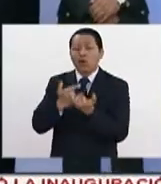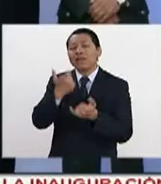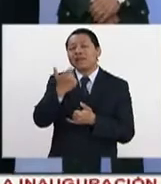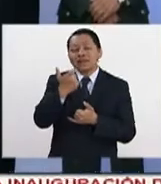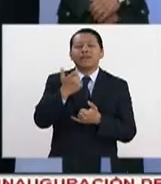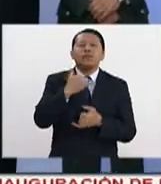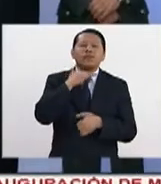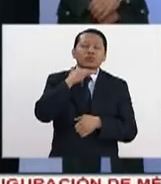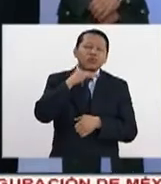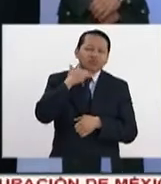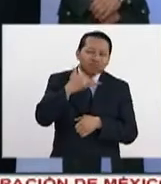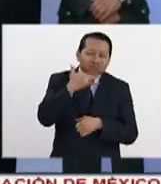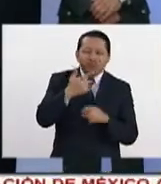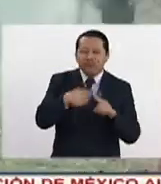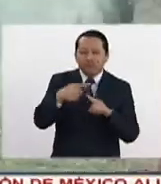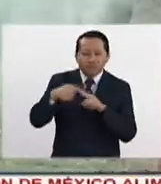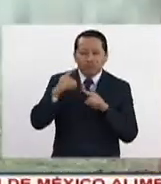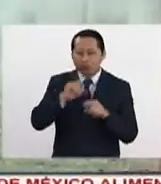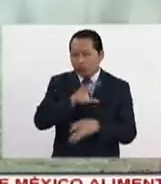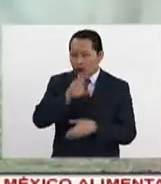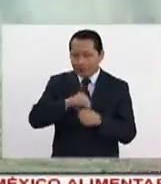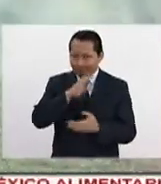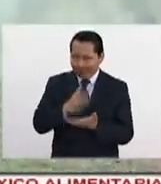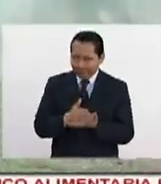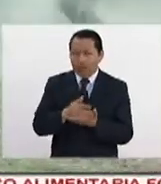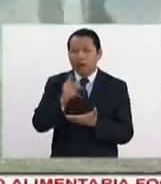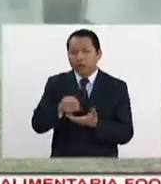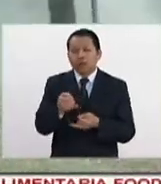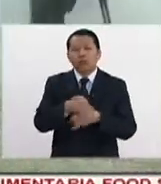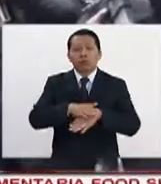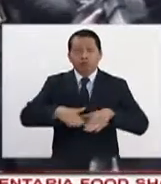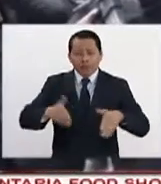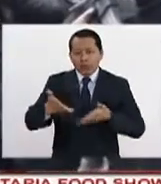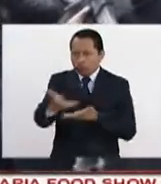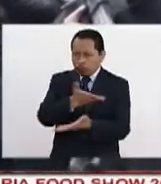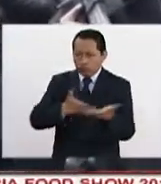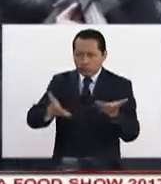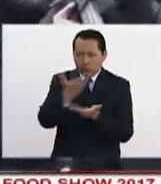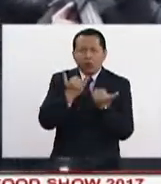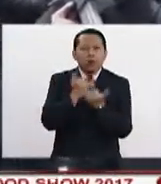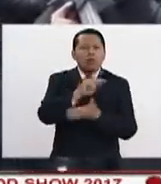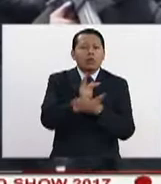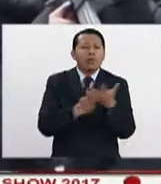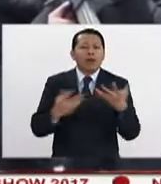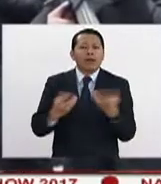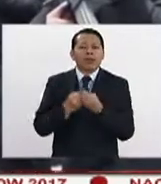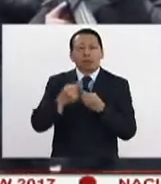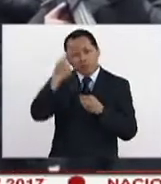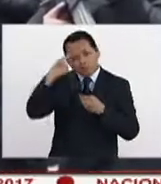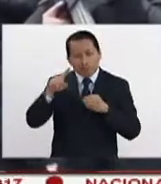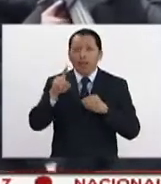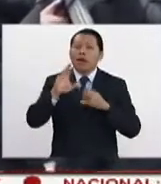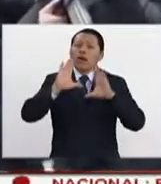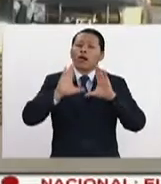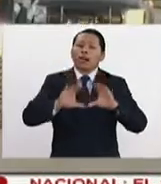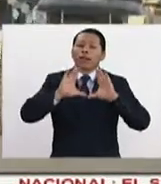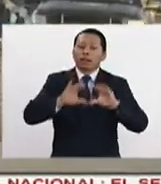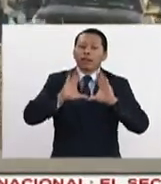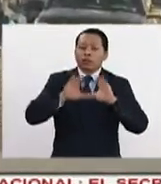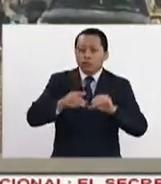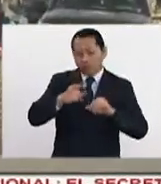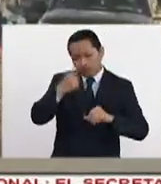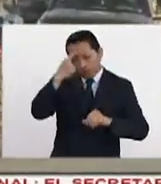la corrupción. Decidieron agilizar el intercambio de información y desarrollar programas conjuntos de capacitación para